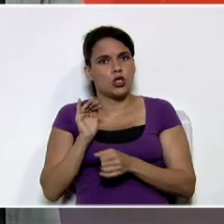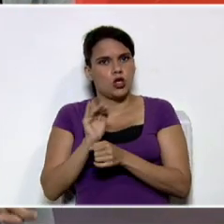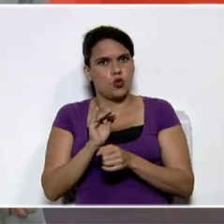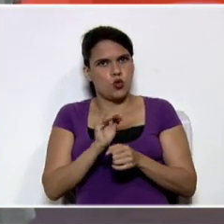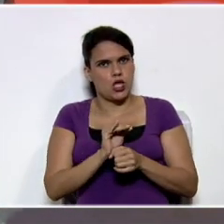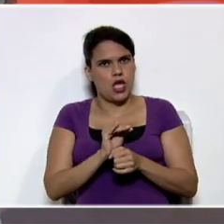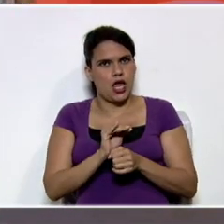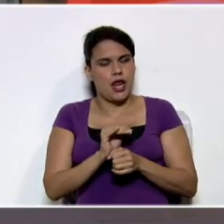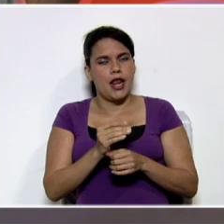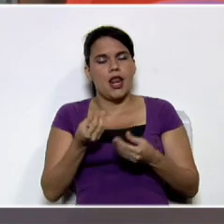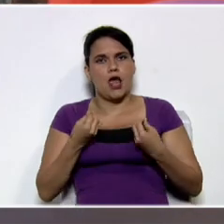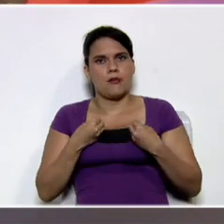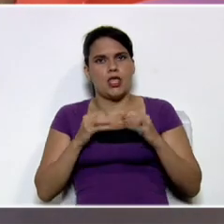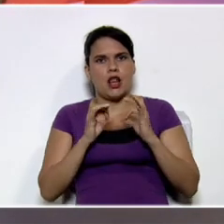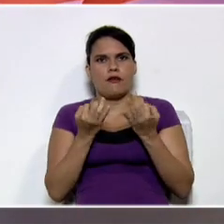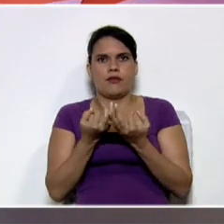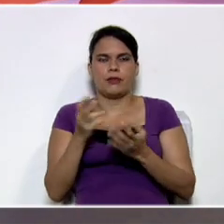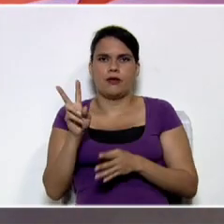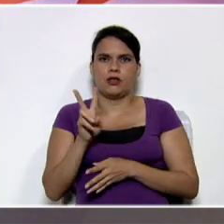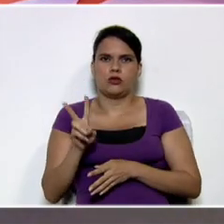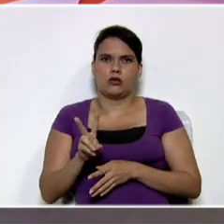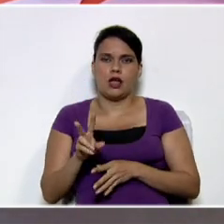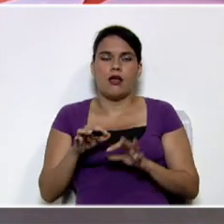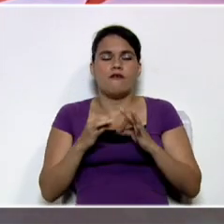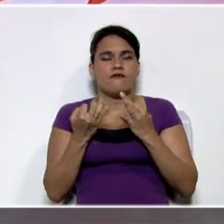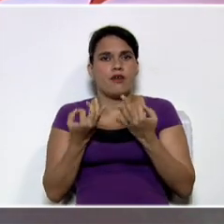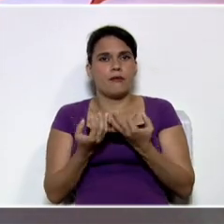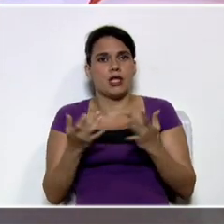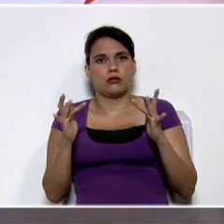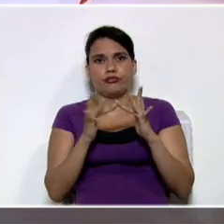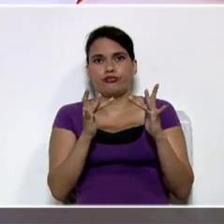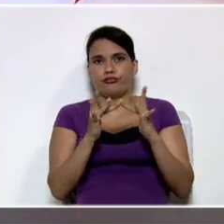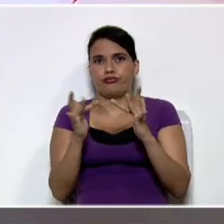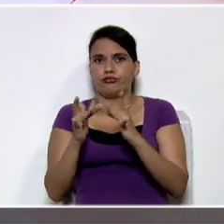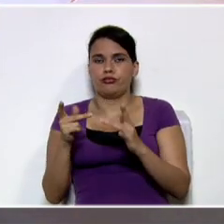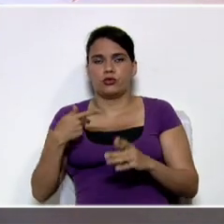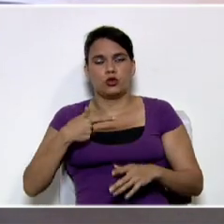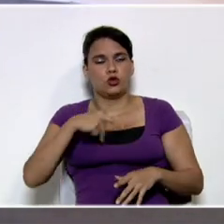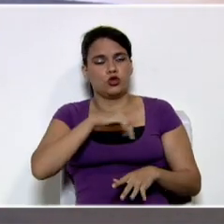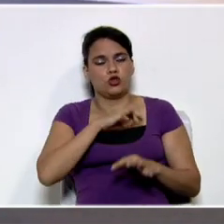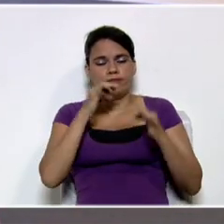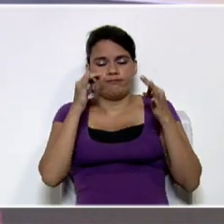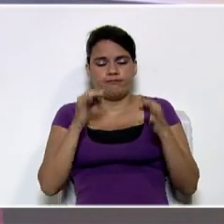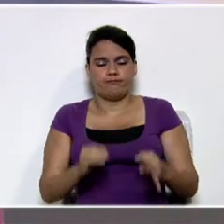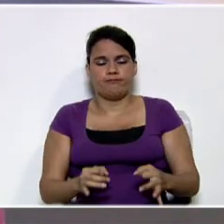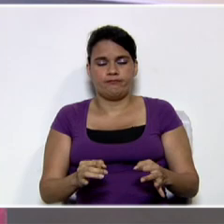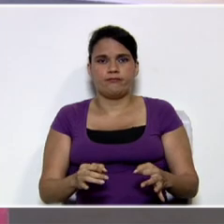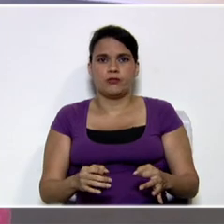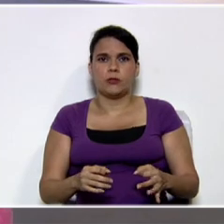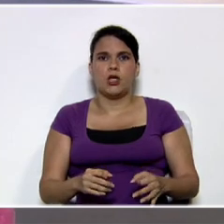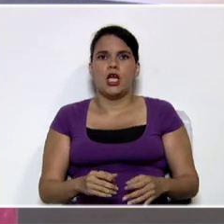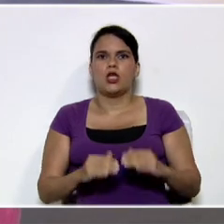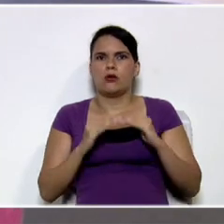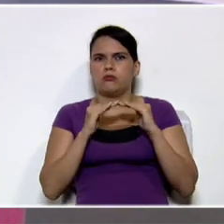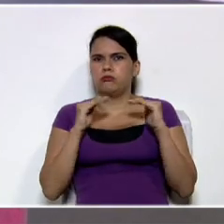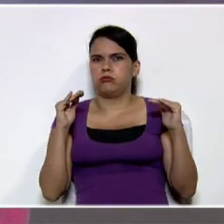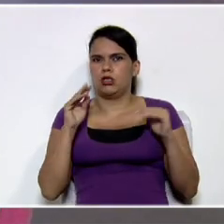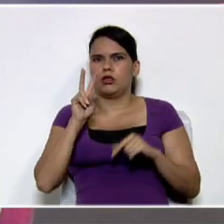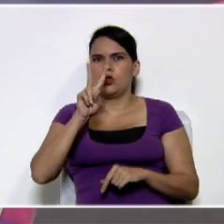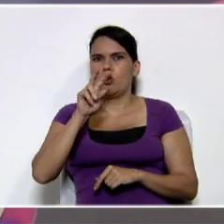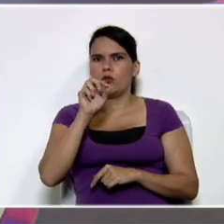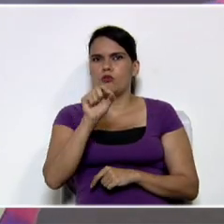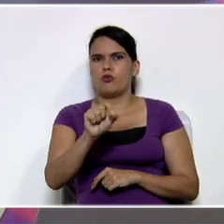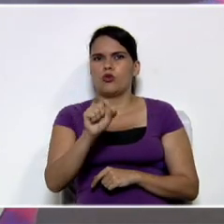vida de la familia venezolana. Familia que está conectada con nosotros siempre en todas las plataformas digitales 2.0.